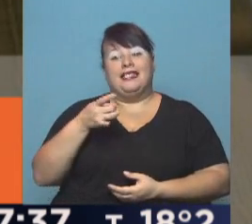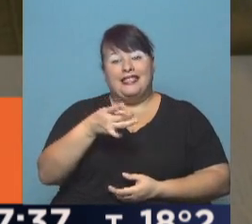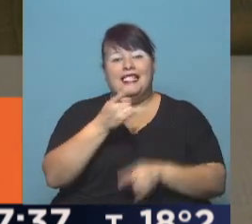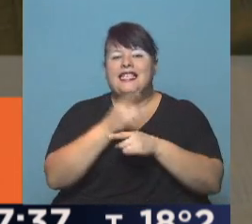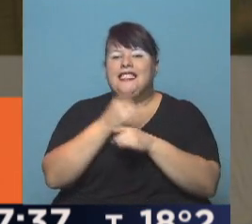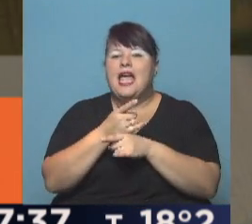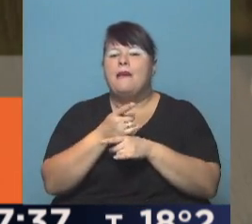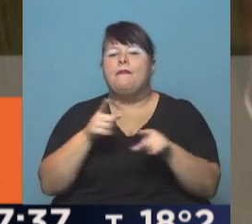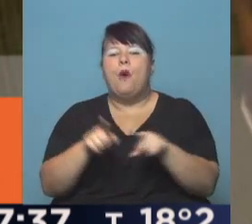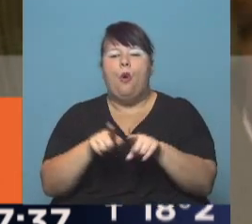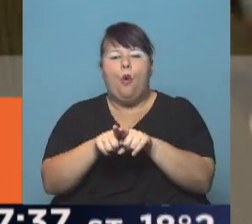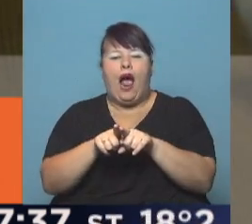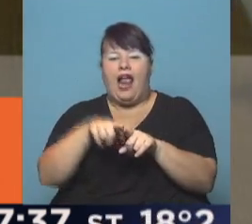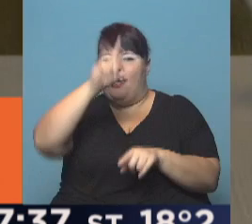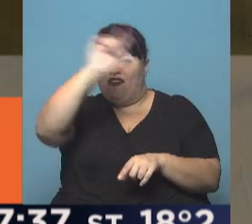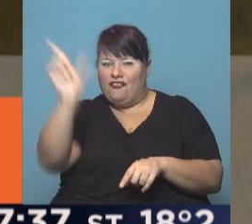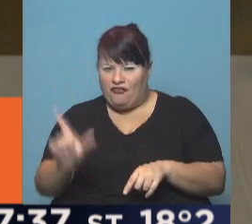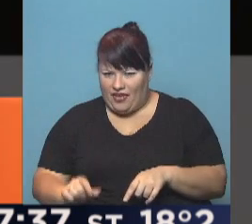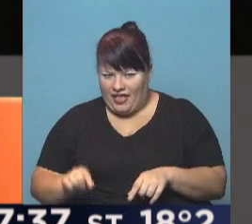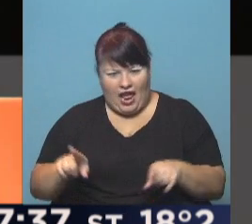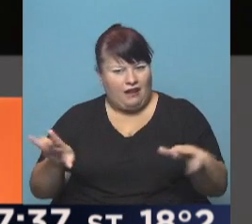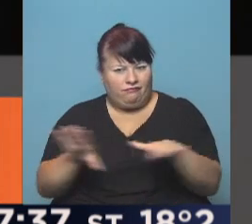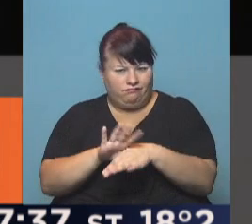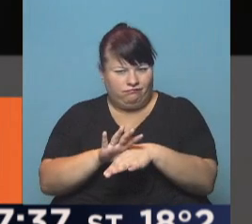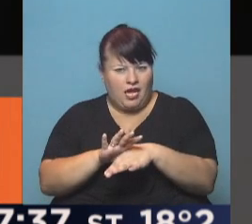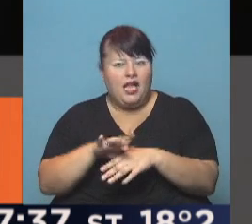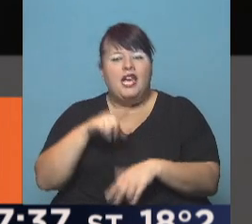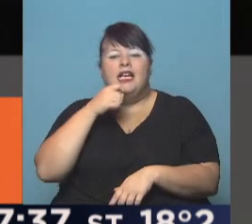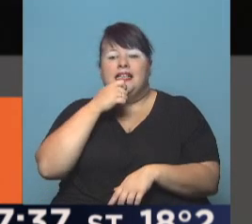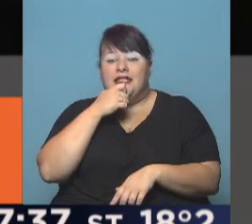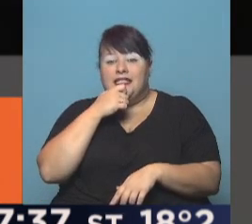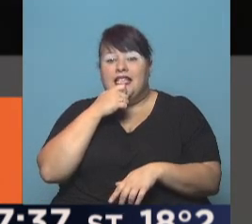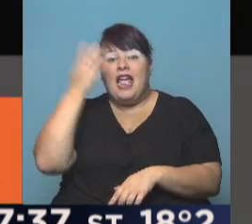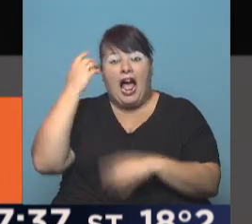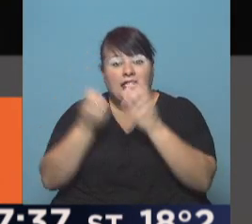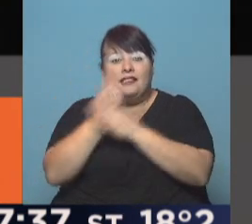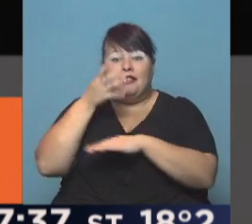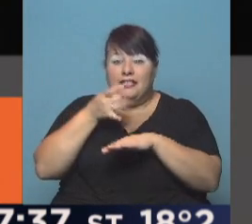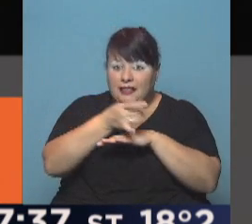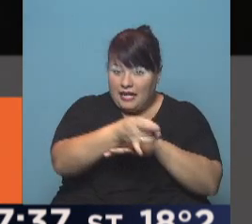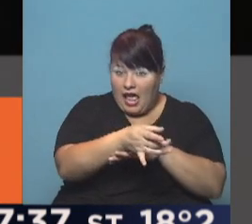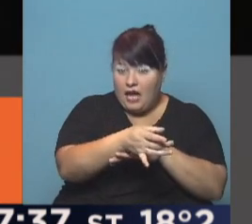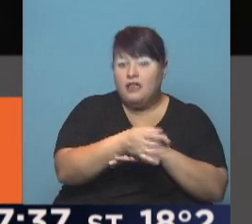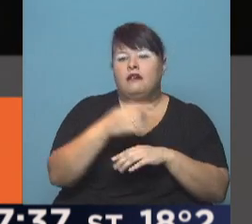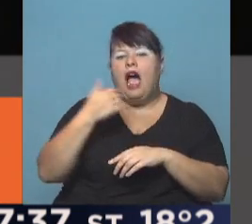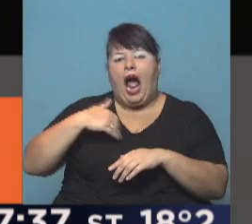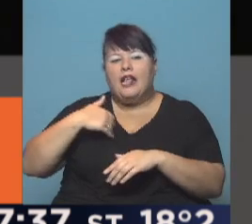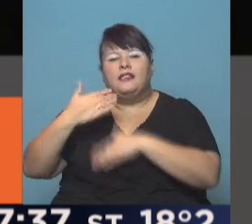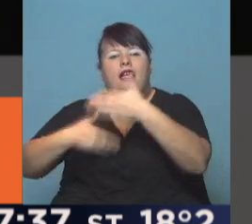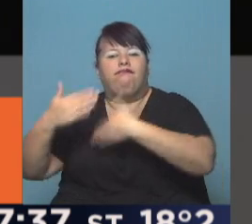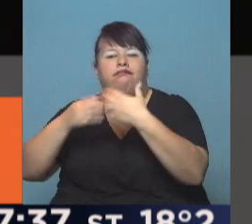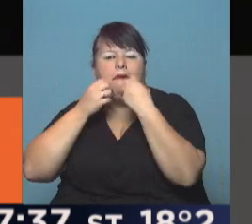fue sinónimo del federalismo. Y cada vez que se desarrolló el ferrocarril, creció la